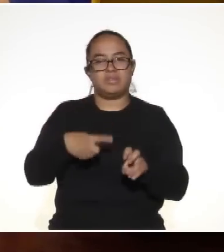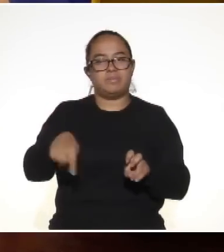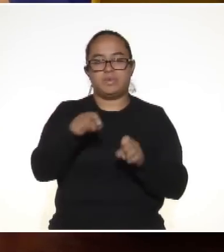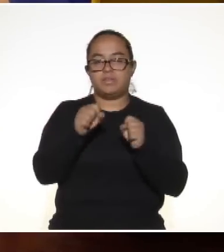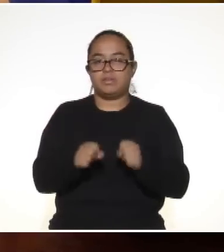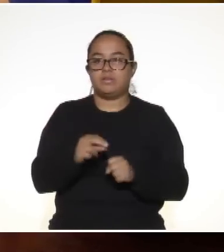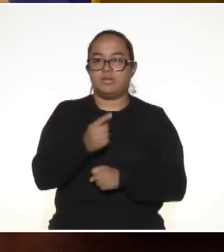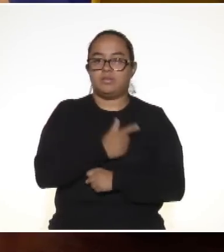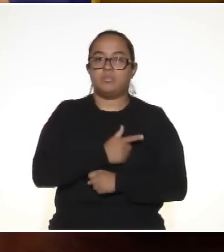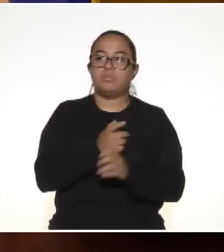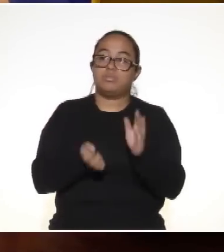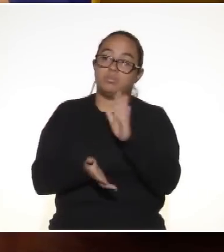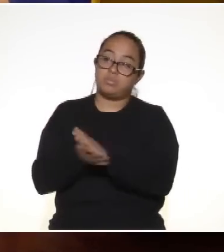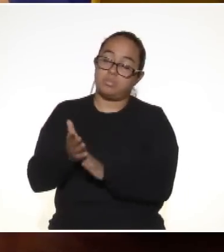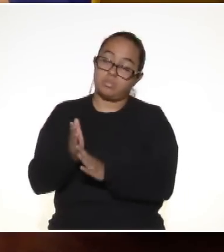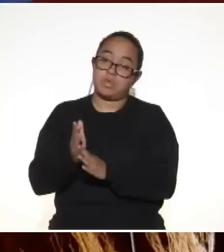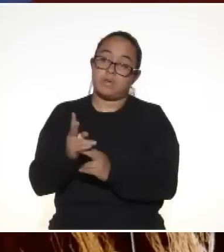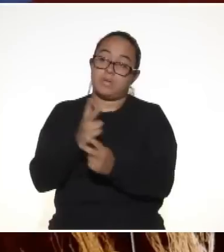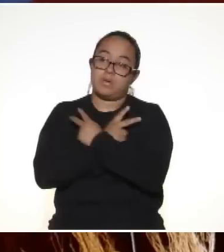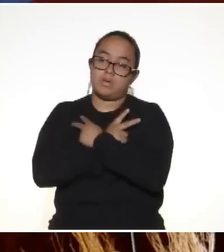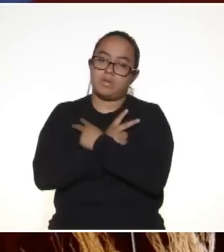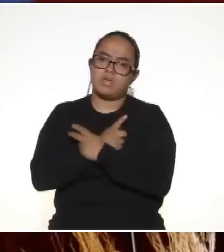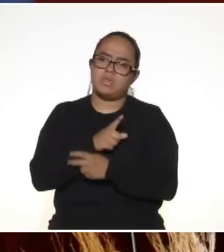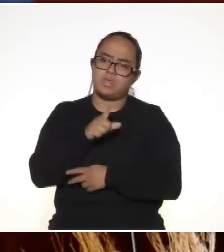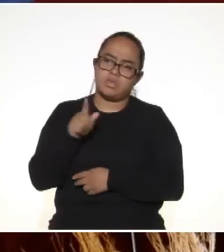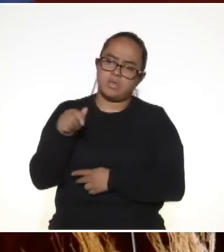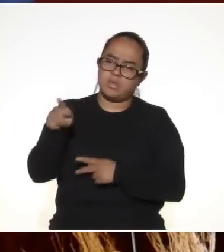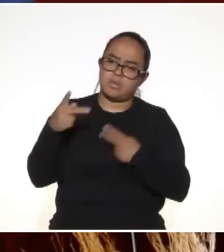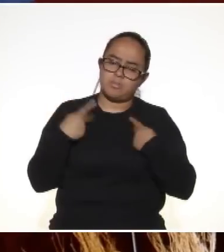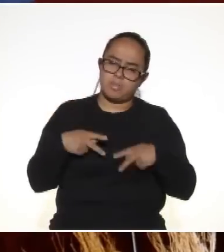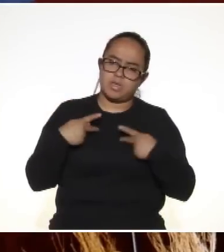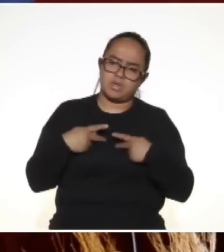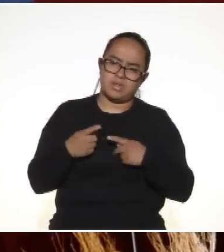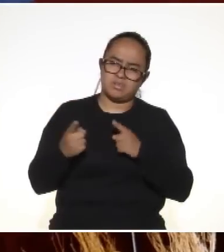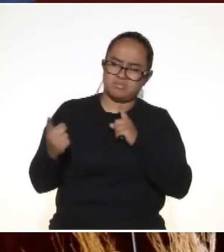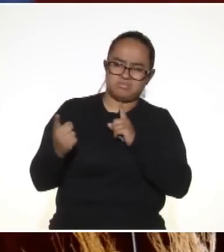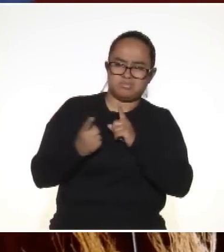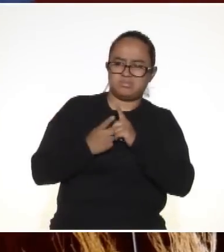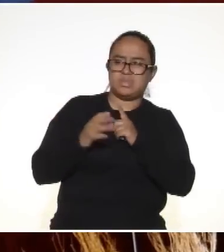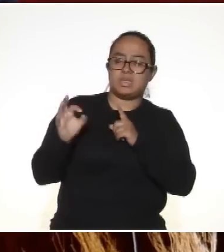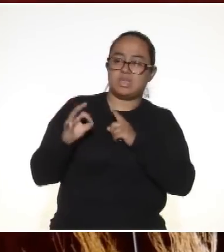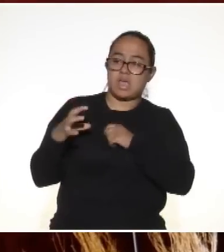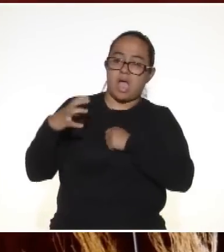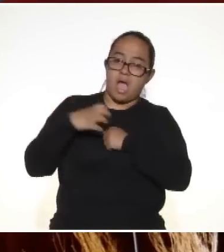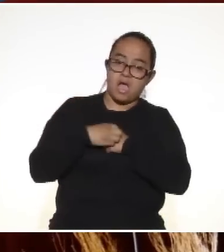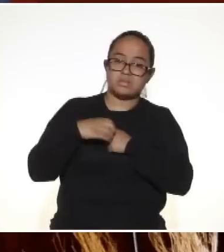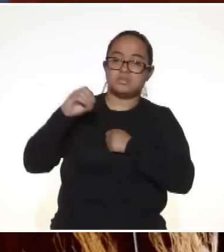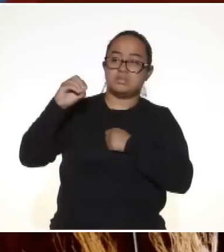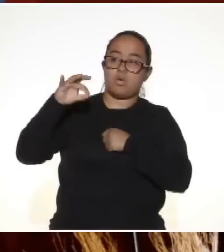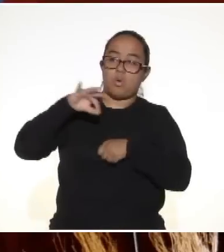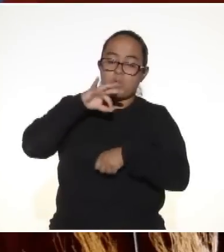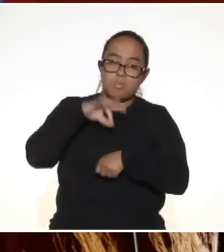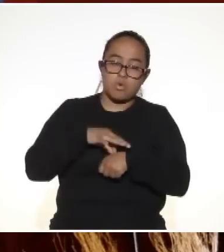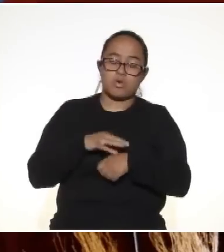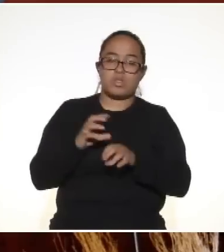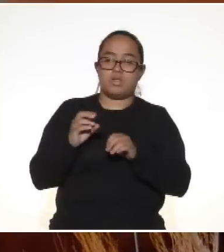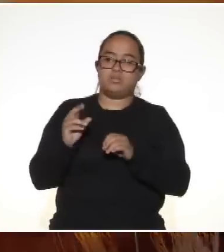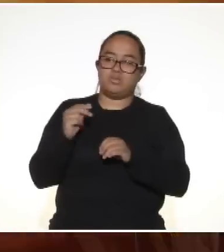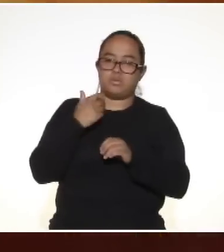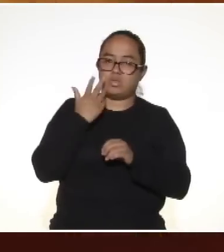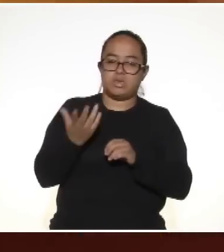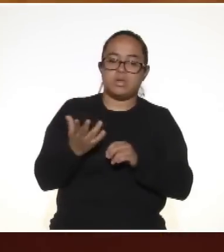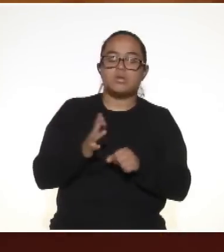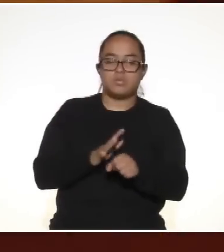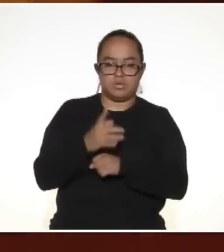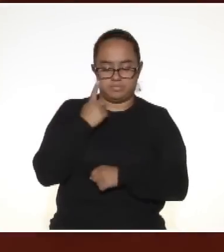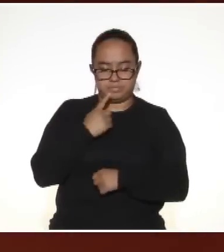mucho, que te vas de vacaciones y de repente te encuentras a alguien que no quieres que se te acerque a ti, que te pueda morder o picar. Vamos a ver esto.